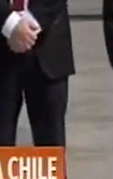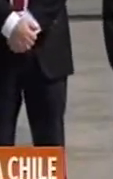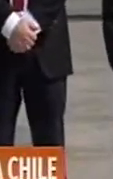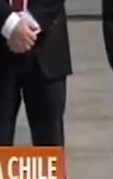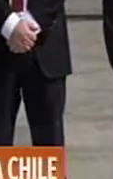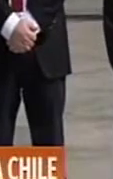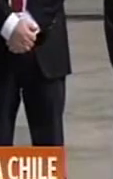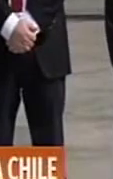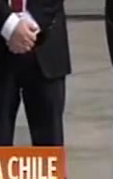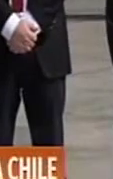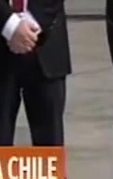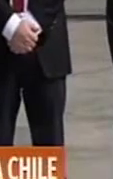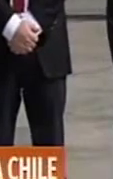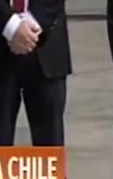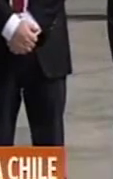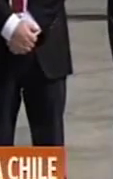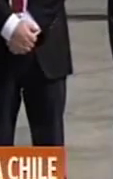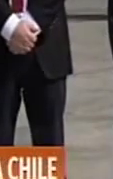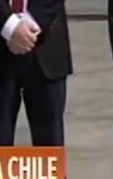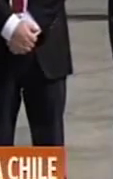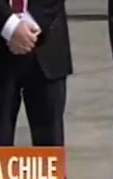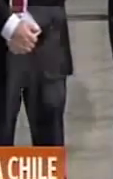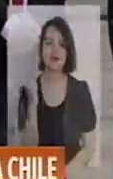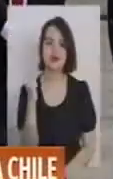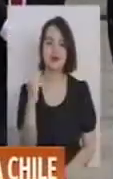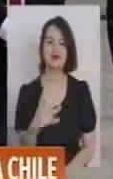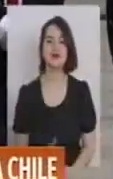Sebastián Piñera Echenique.